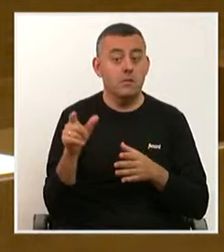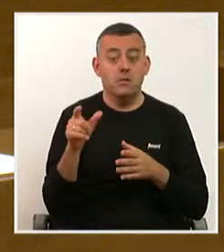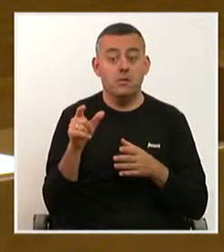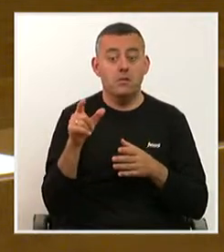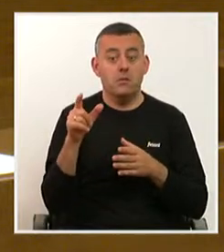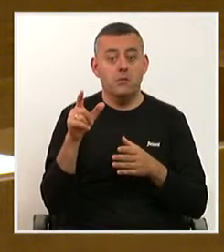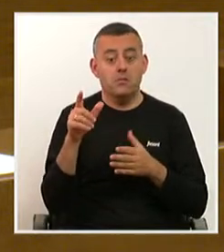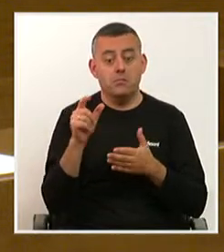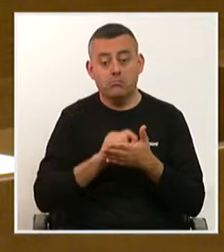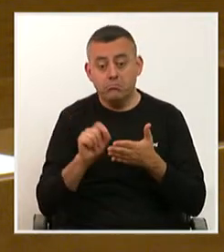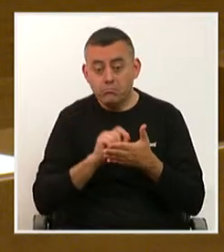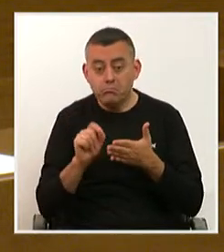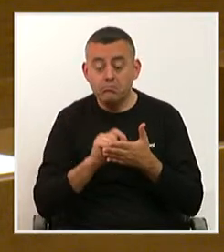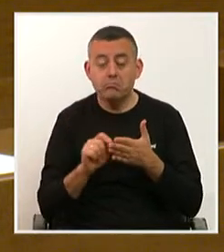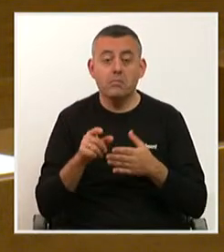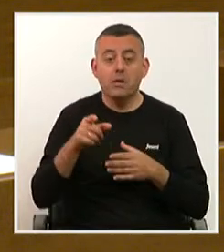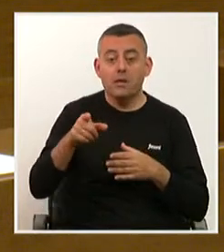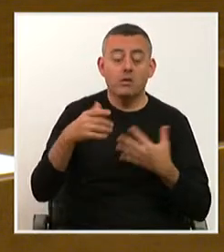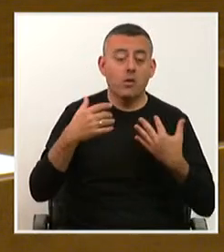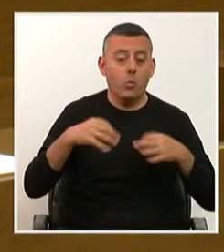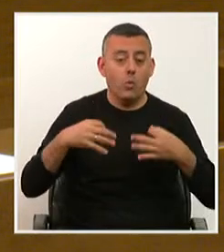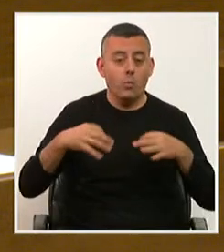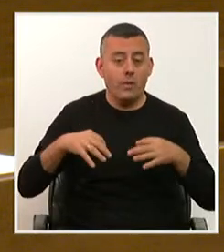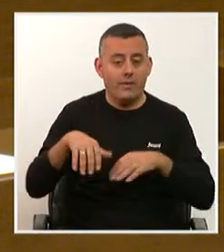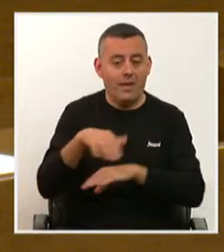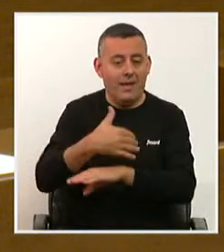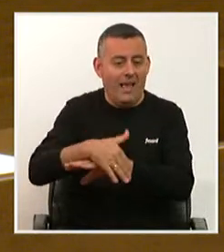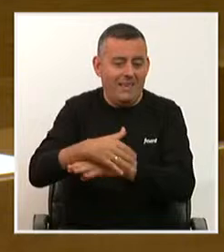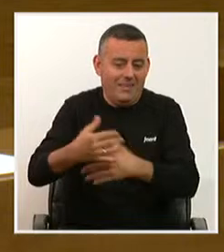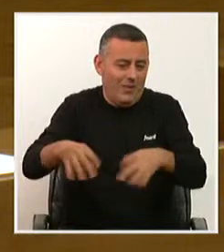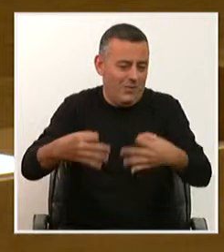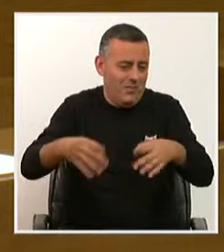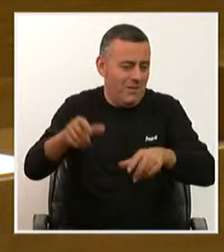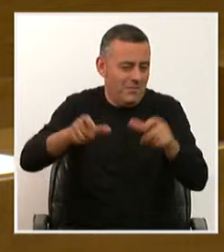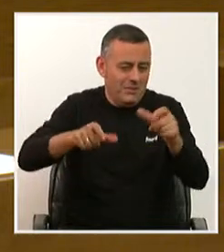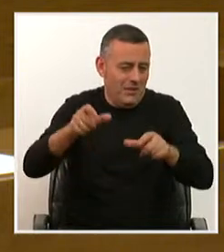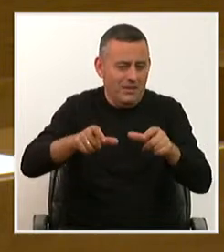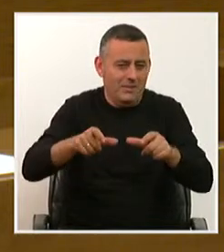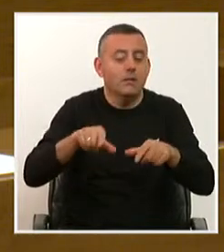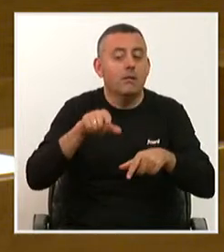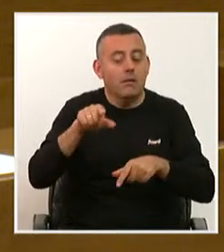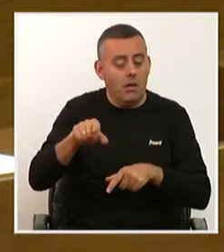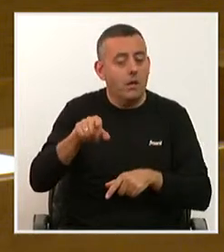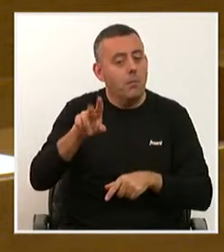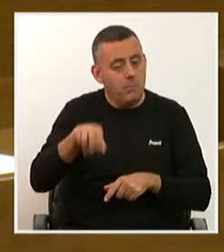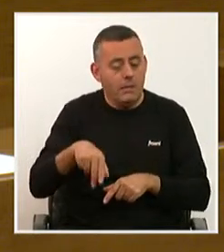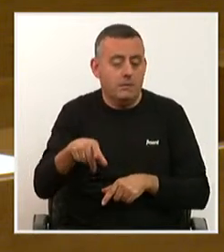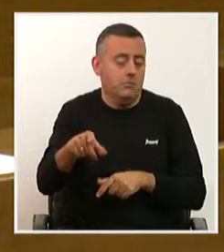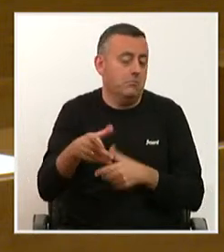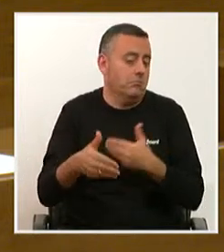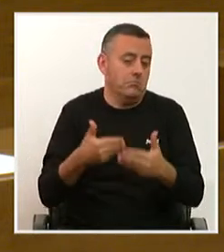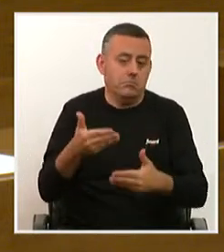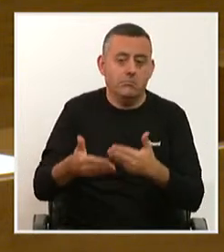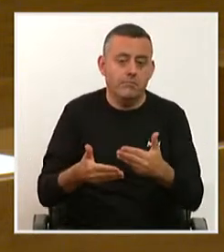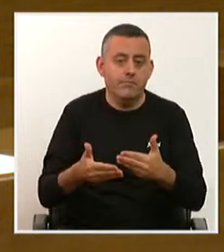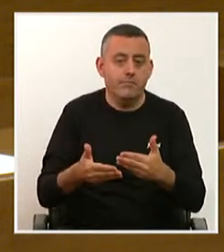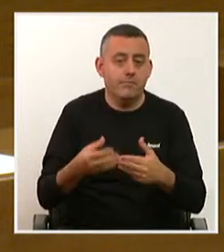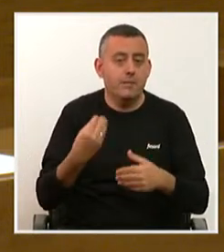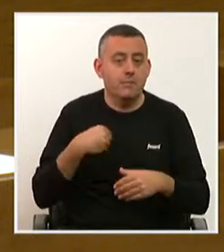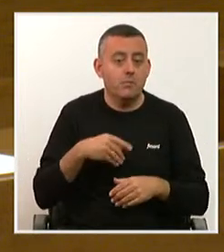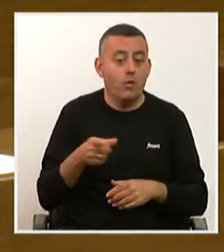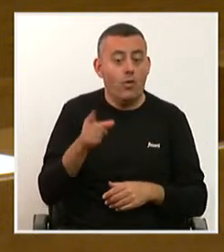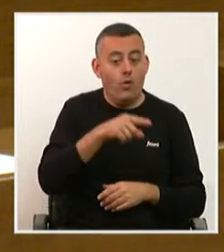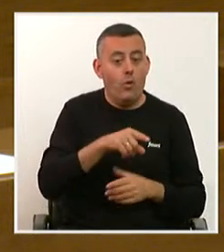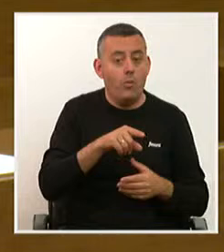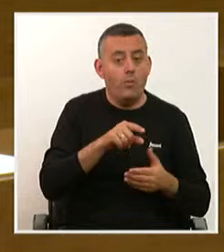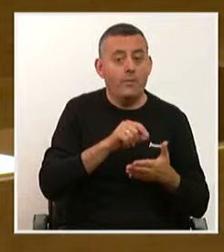la huma del carrer impedir aunar del del quear con va ser